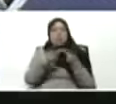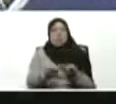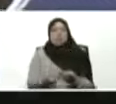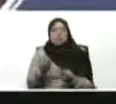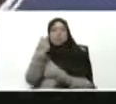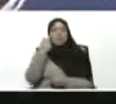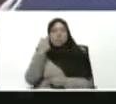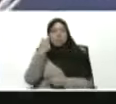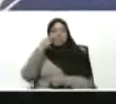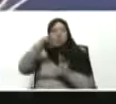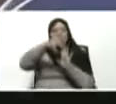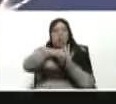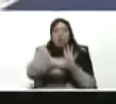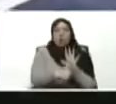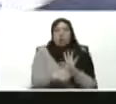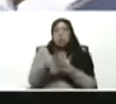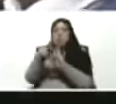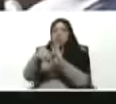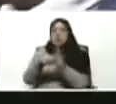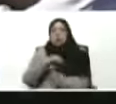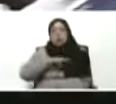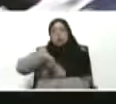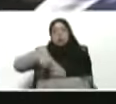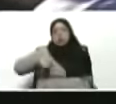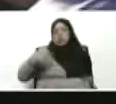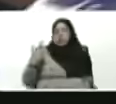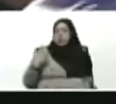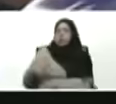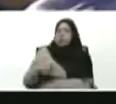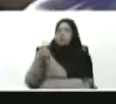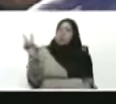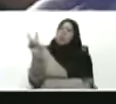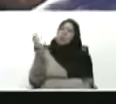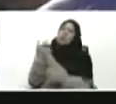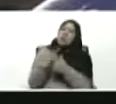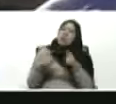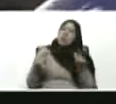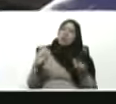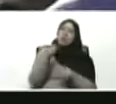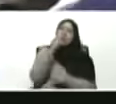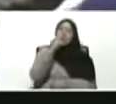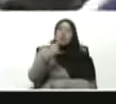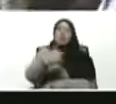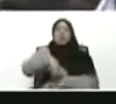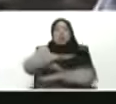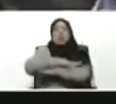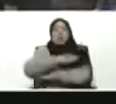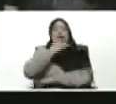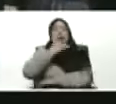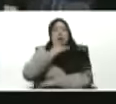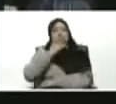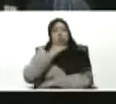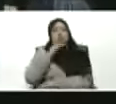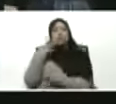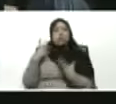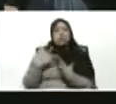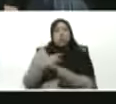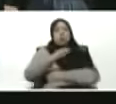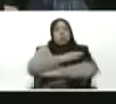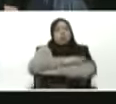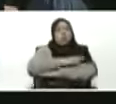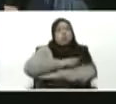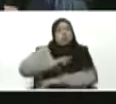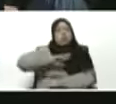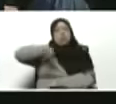Al ver que nos han quitado lo que él dejó siendo nuestro. Dicen que viene caliente por